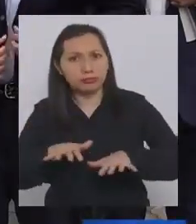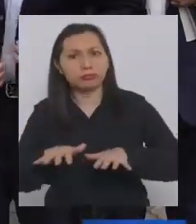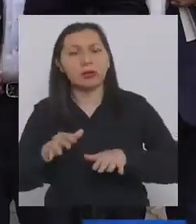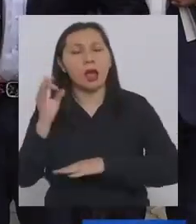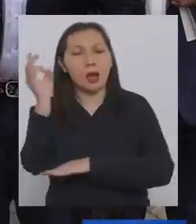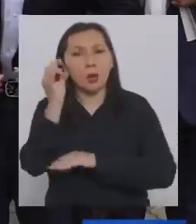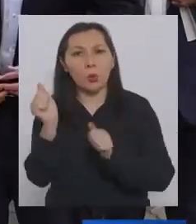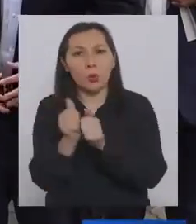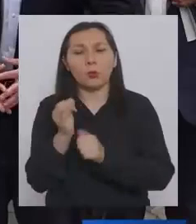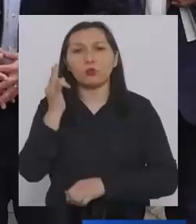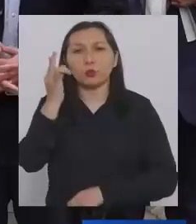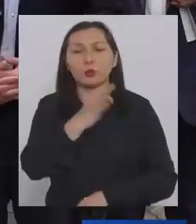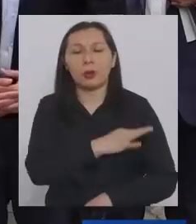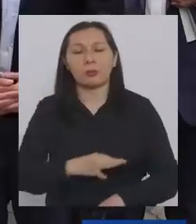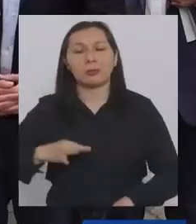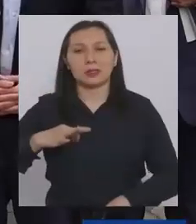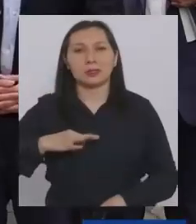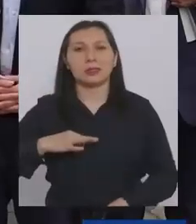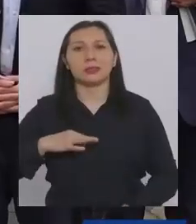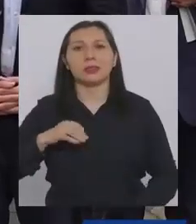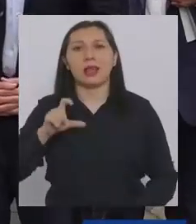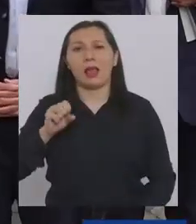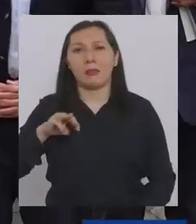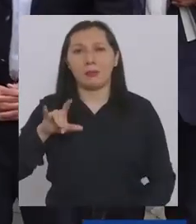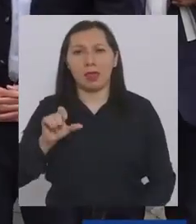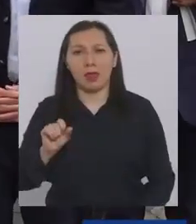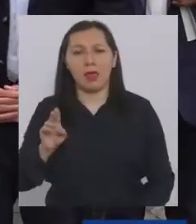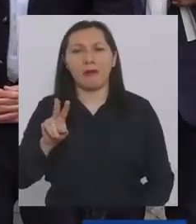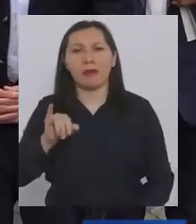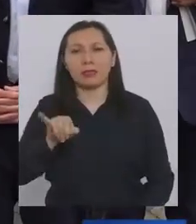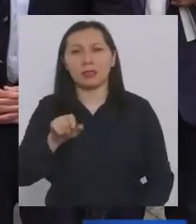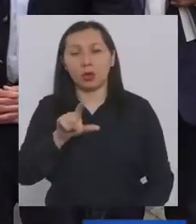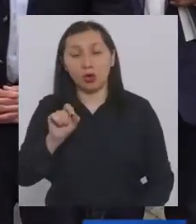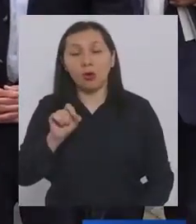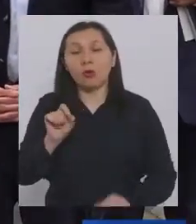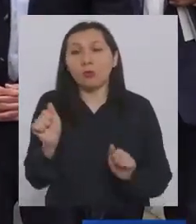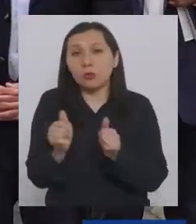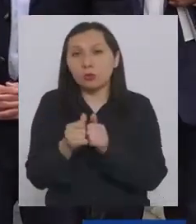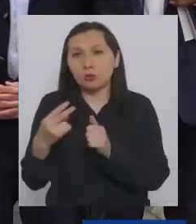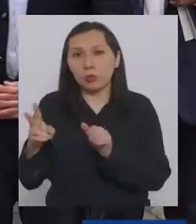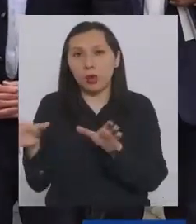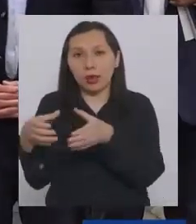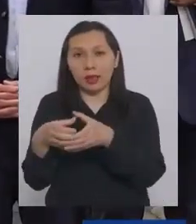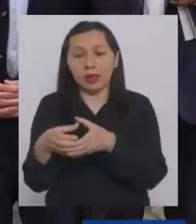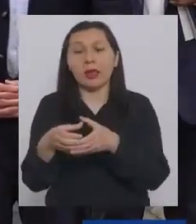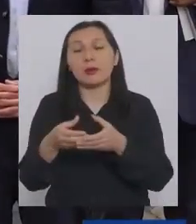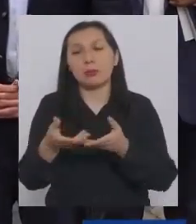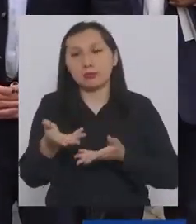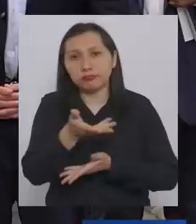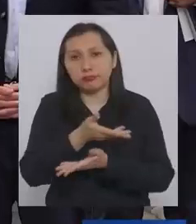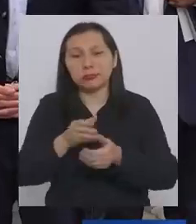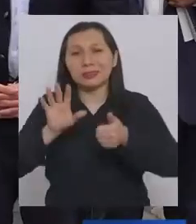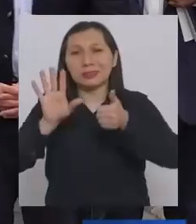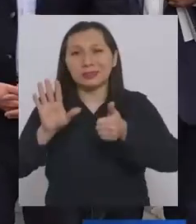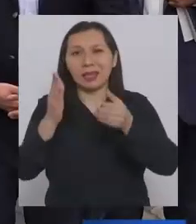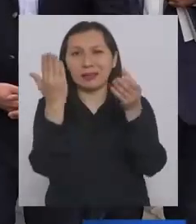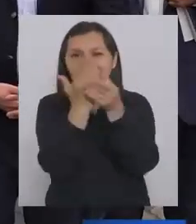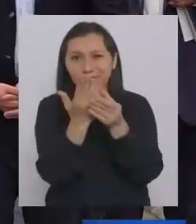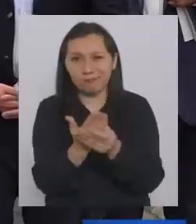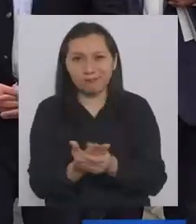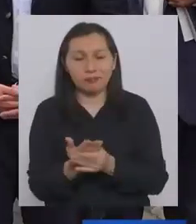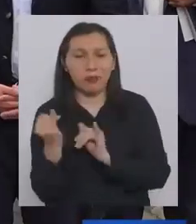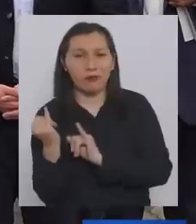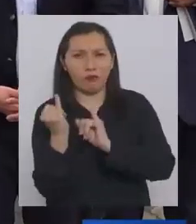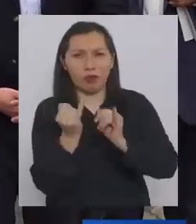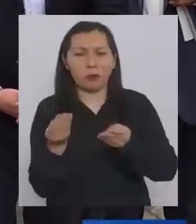hecho de su cargo y que lo que la mesa de la misma convención les ha solicitado el futuro gobierno, por lo que él va a continuar en su cargo. Les contarles también que ya terminó otra